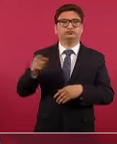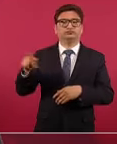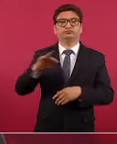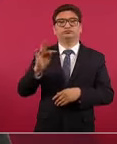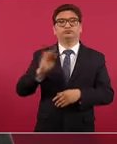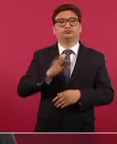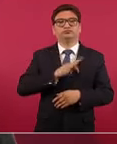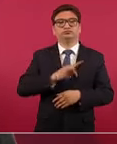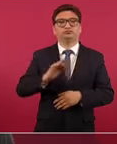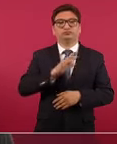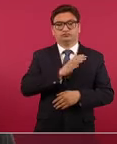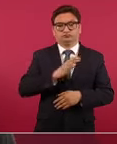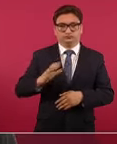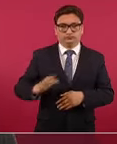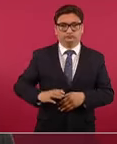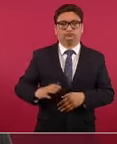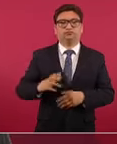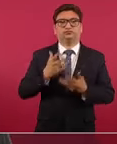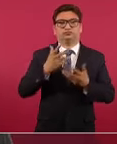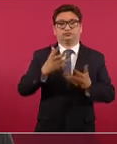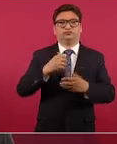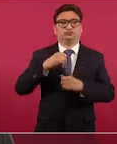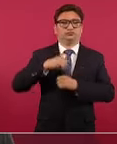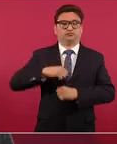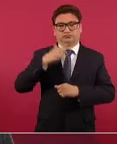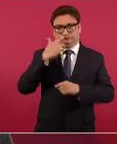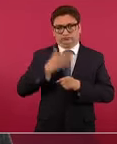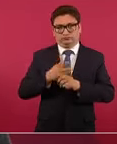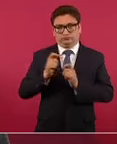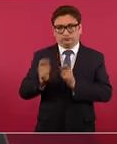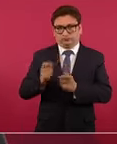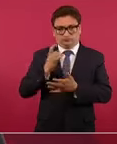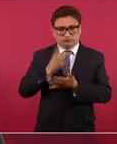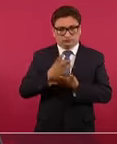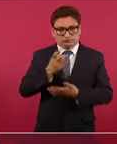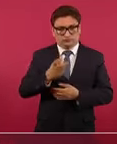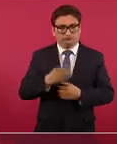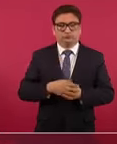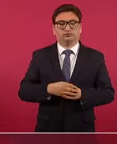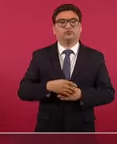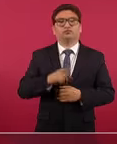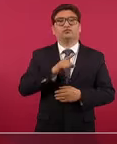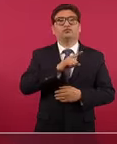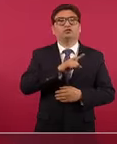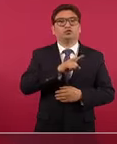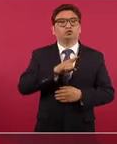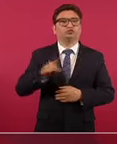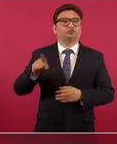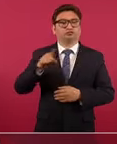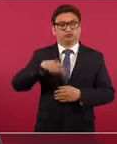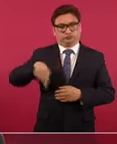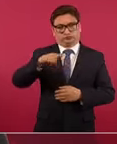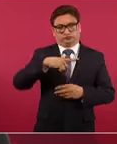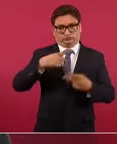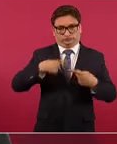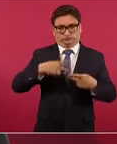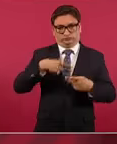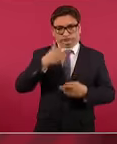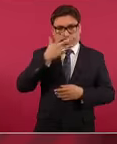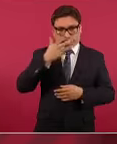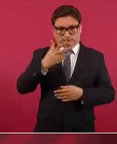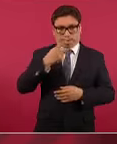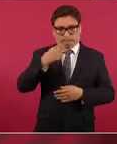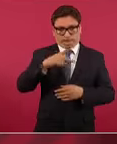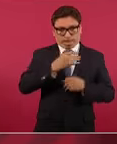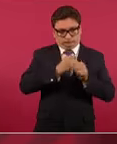candidatos o aspirar a cargos ustedes son serios en